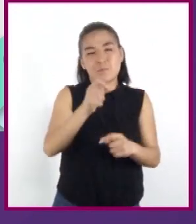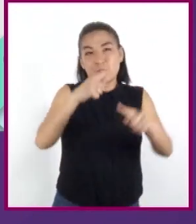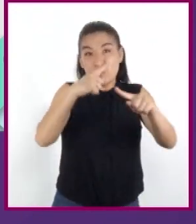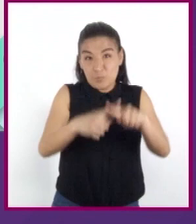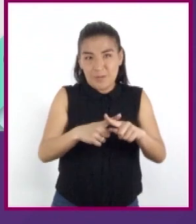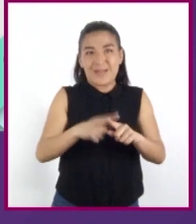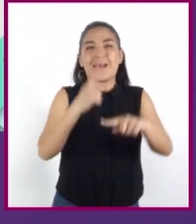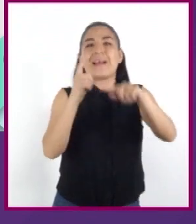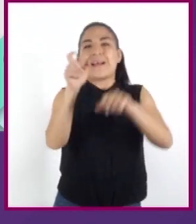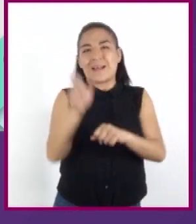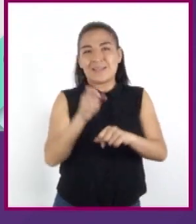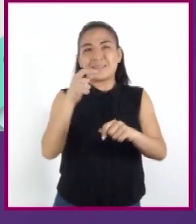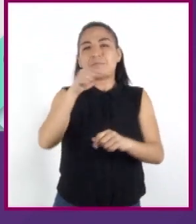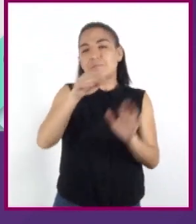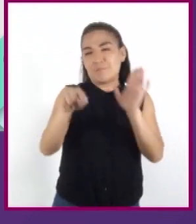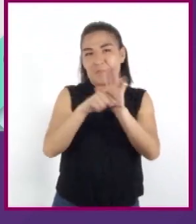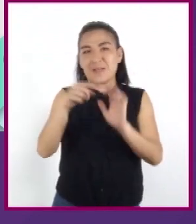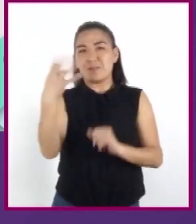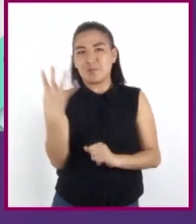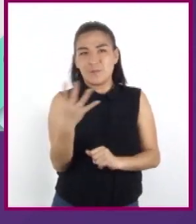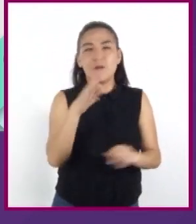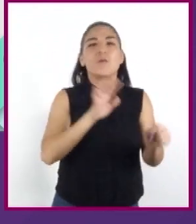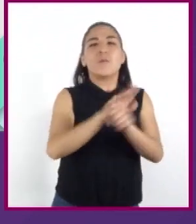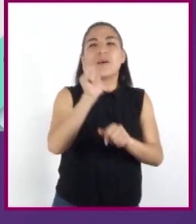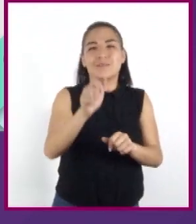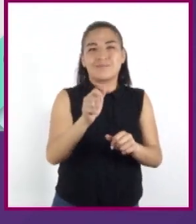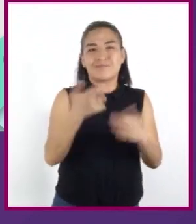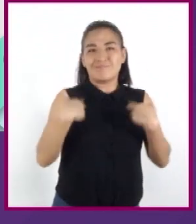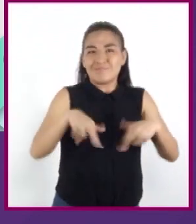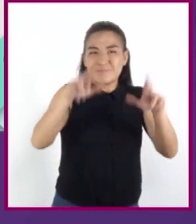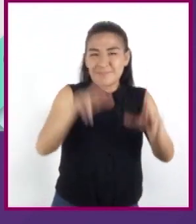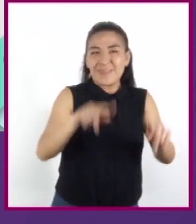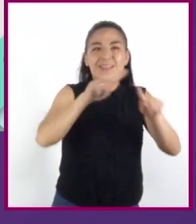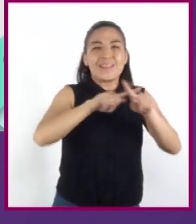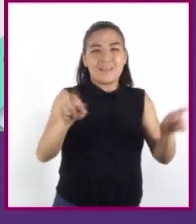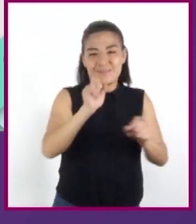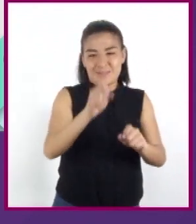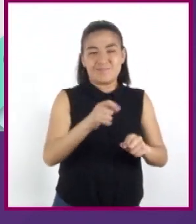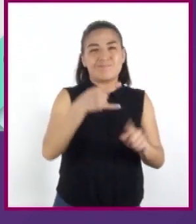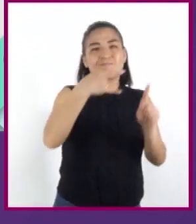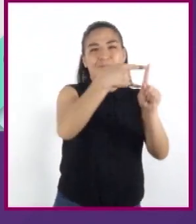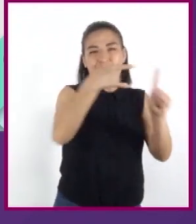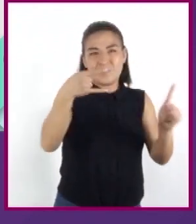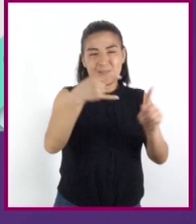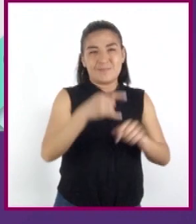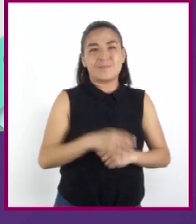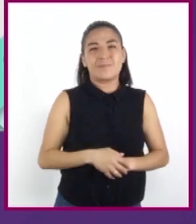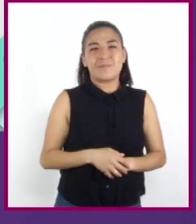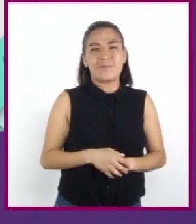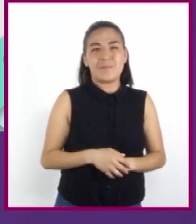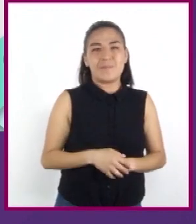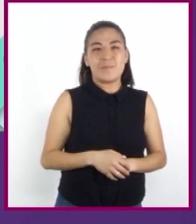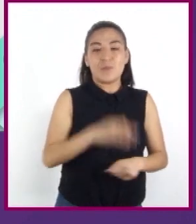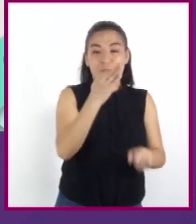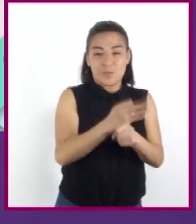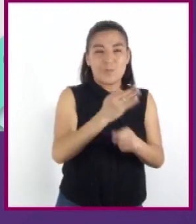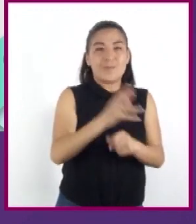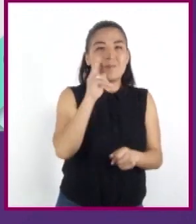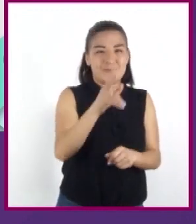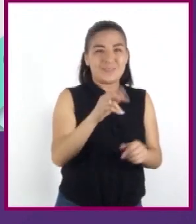menos 4, sabemos que es la factorización de una diferencia de cuadrados. Utilizando este último